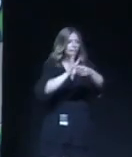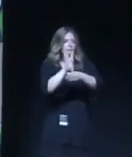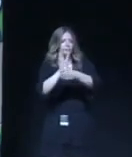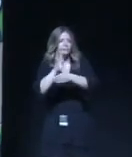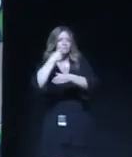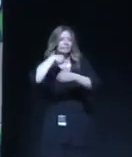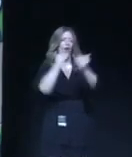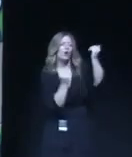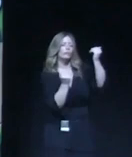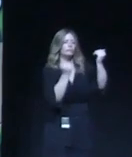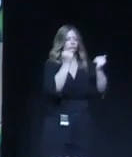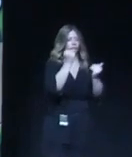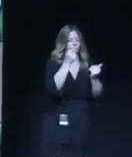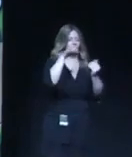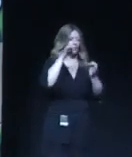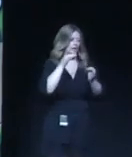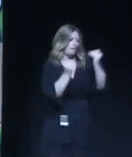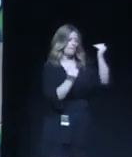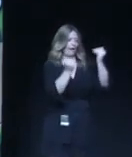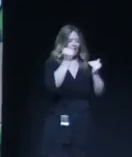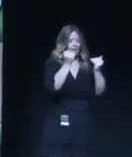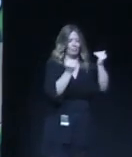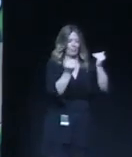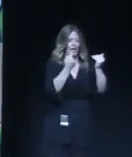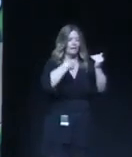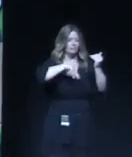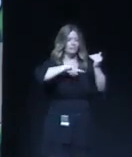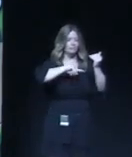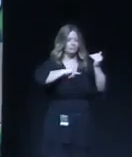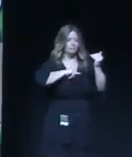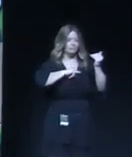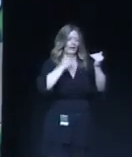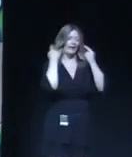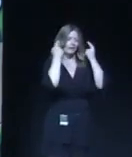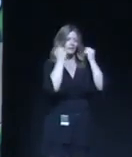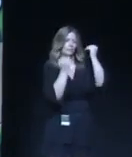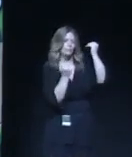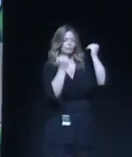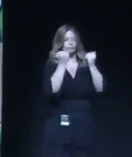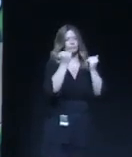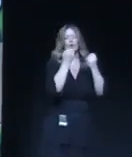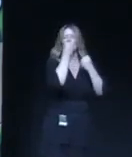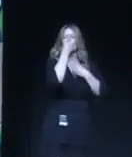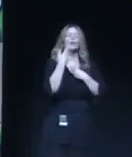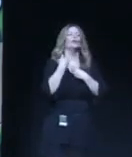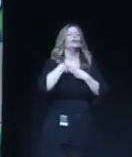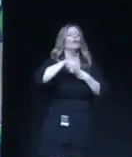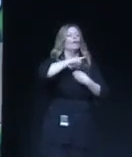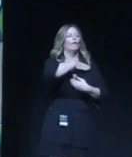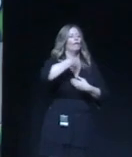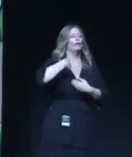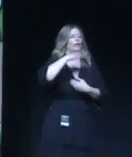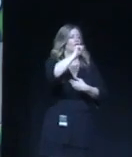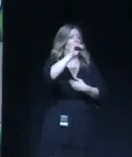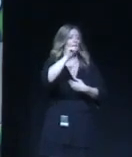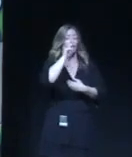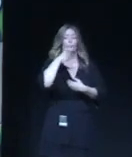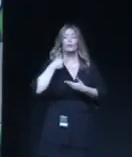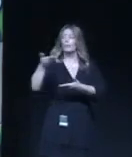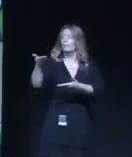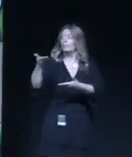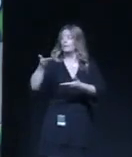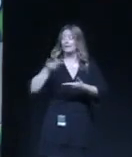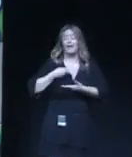compensamos, le damos a la balanza para el otro lado. Bueno, quiero saludar porque me están ayudando hoy la gente de